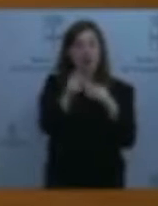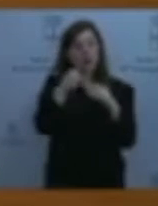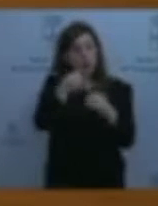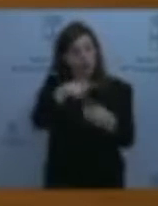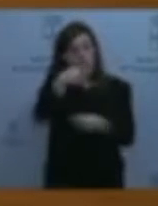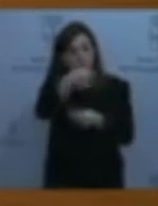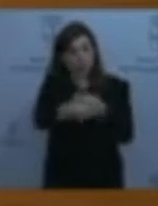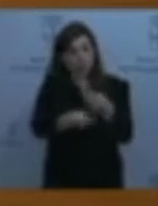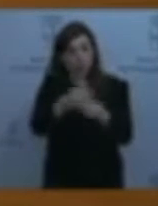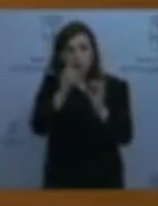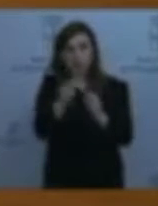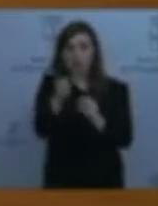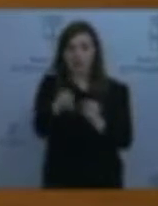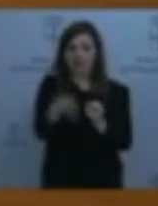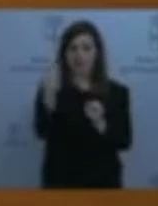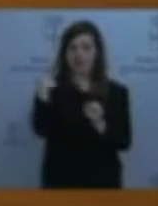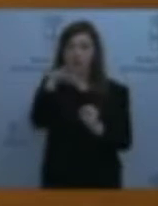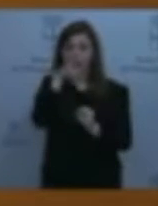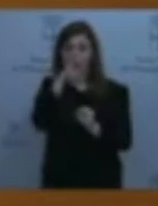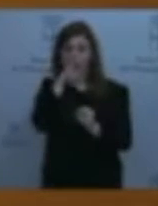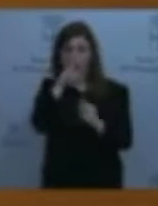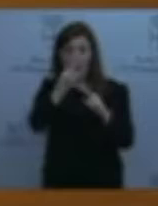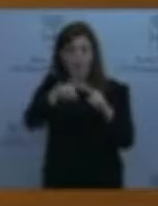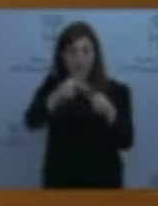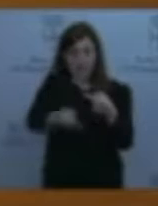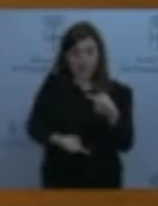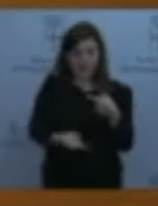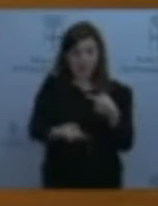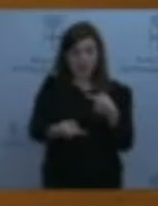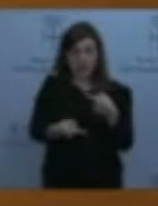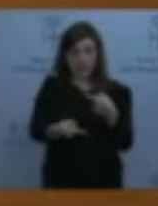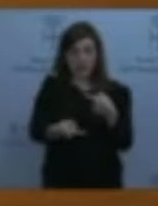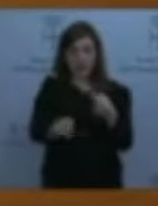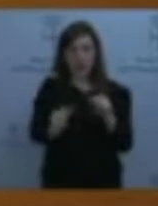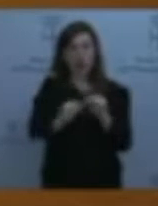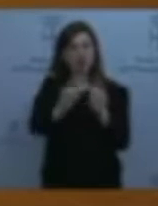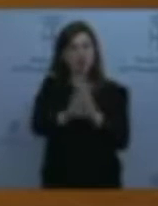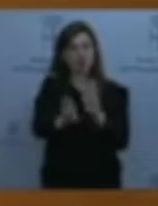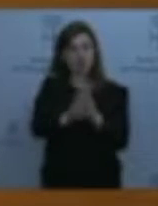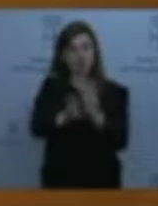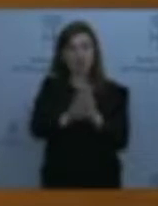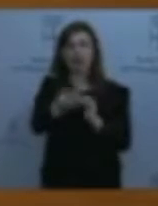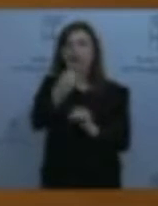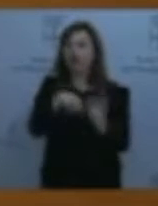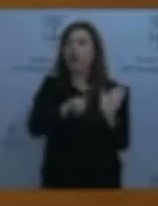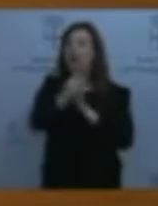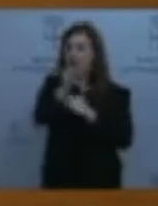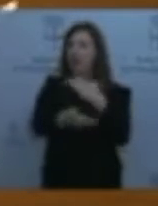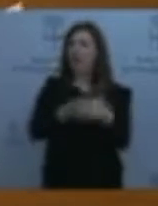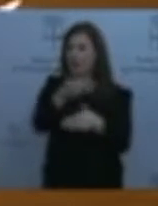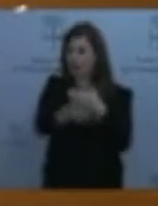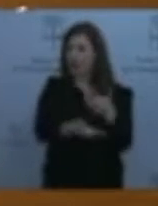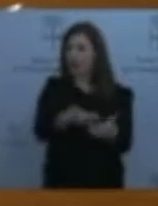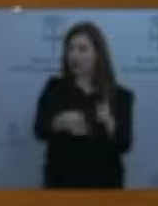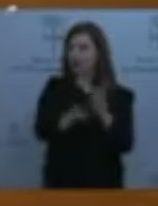respecto en el mes de febrero. Al mes siguiente, de forma continuada, seguimos avanzando más